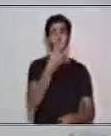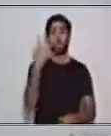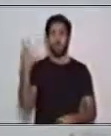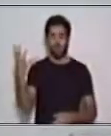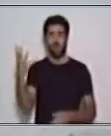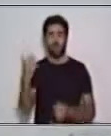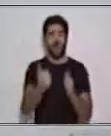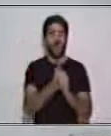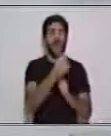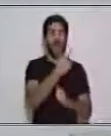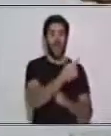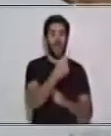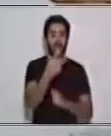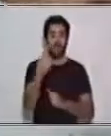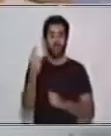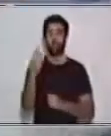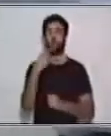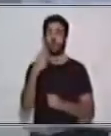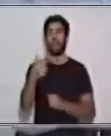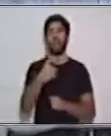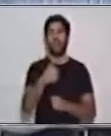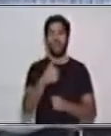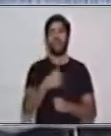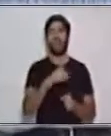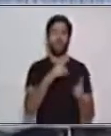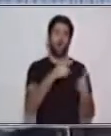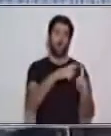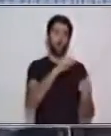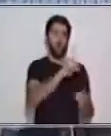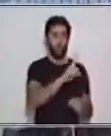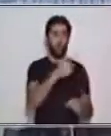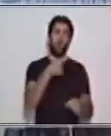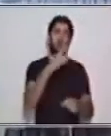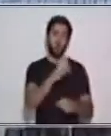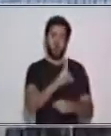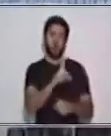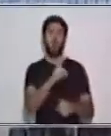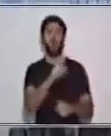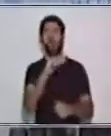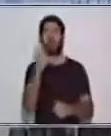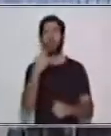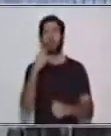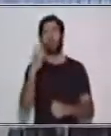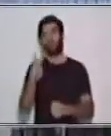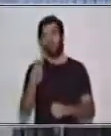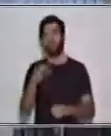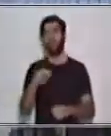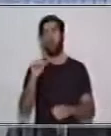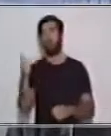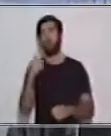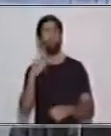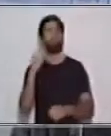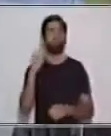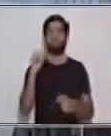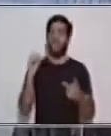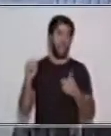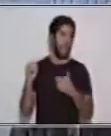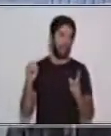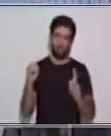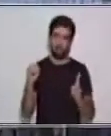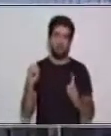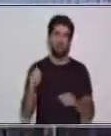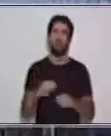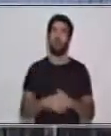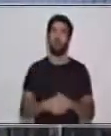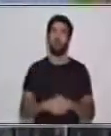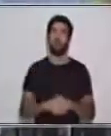uno de los participantes dijo que tenía. Unos dijeron uno, otros dijo que también uno, otros dijeron que dos, otros dijeron que no tenían